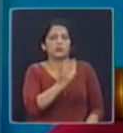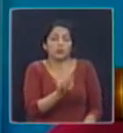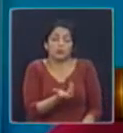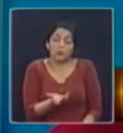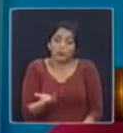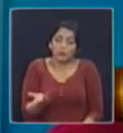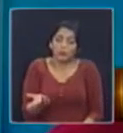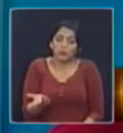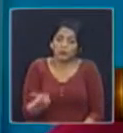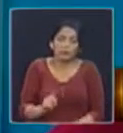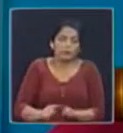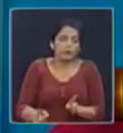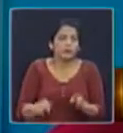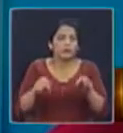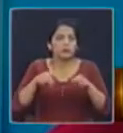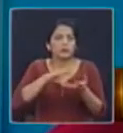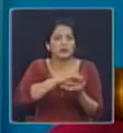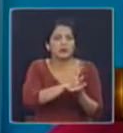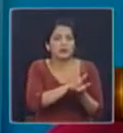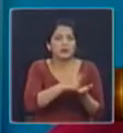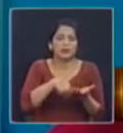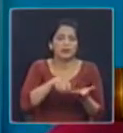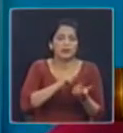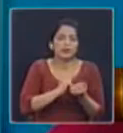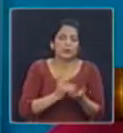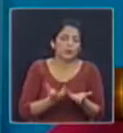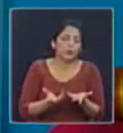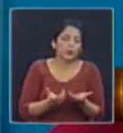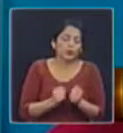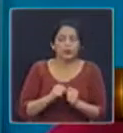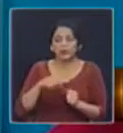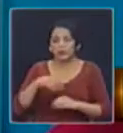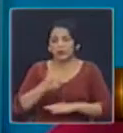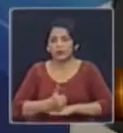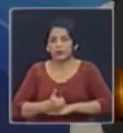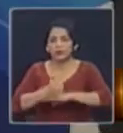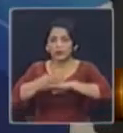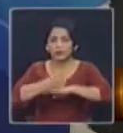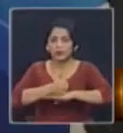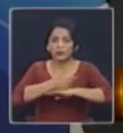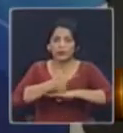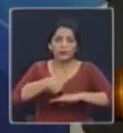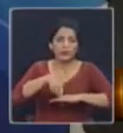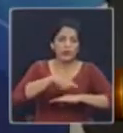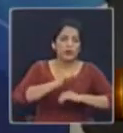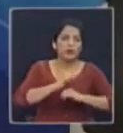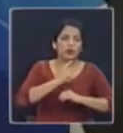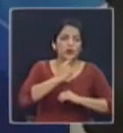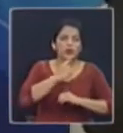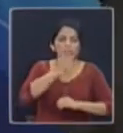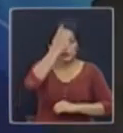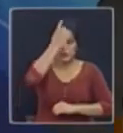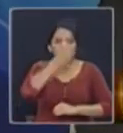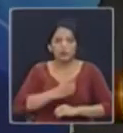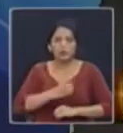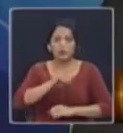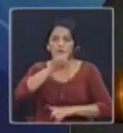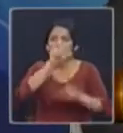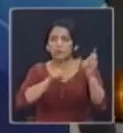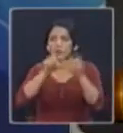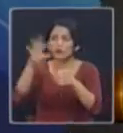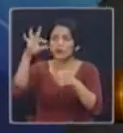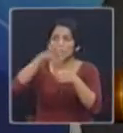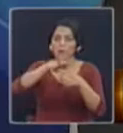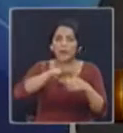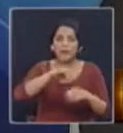escaños, que es tramposo, estableció pues que ellos con apenas el 37% de la votación, porque solo